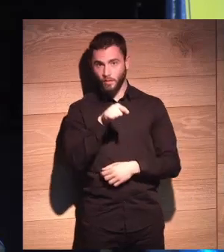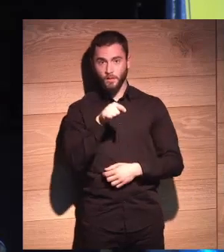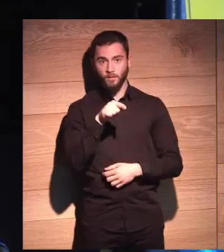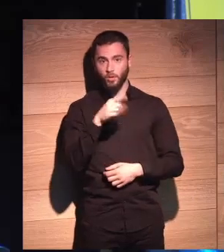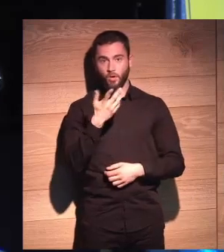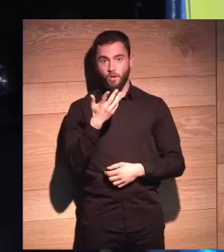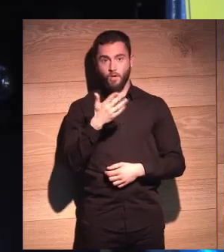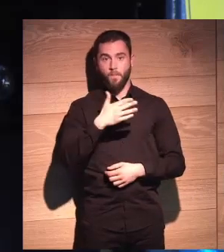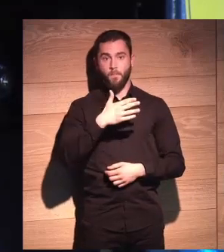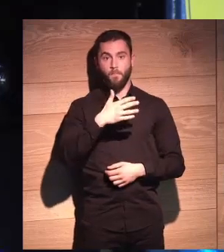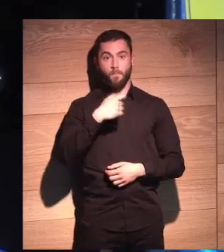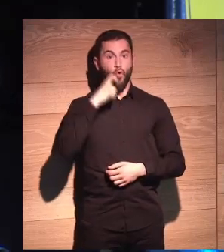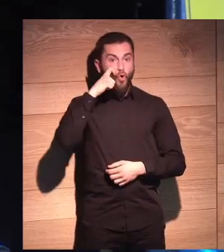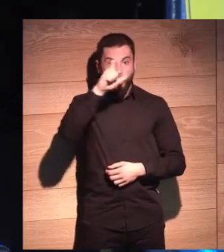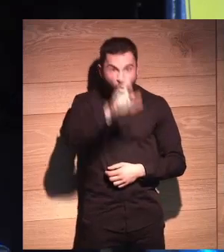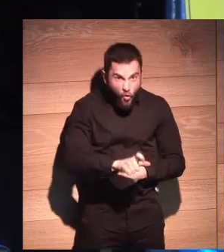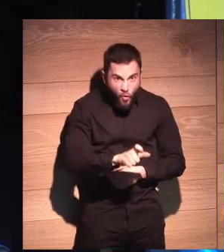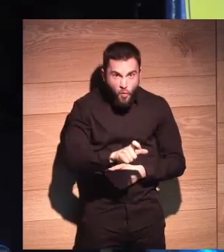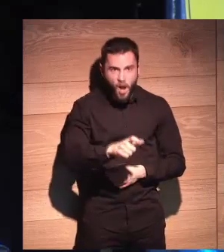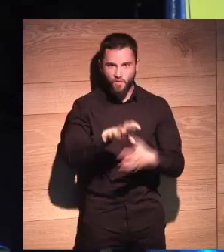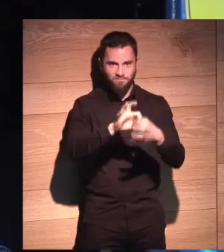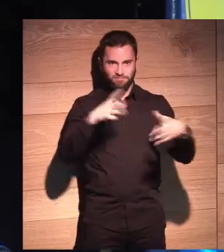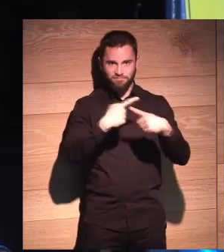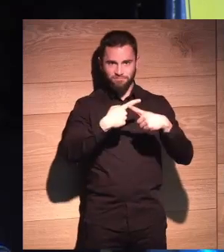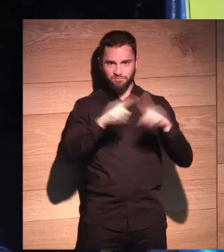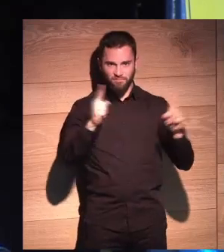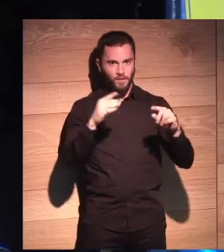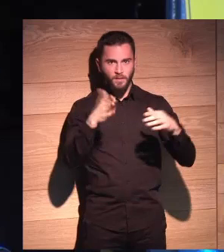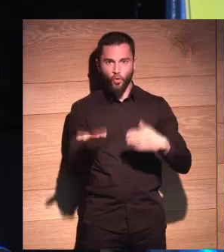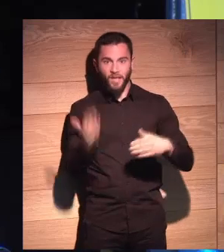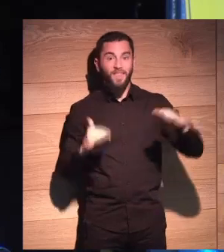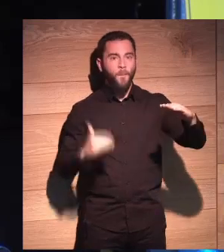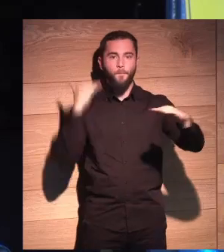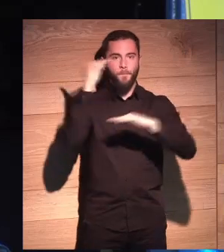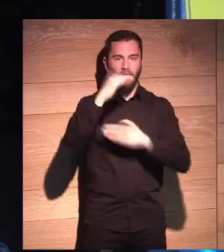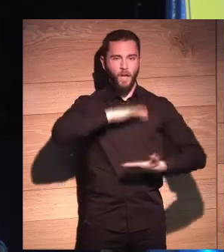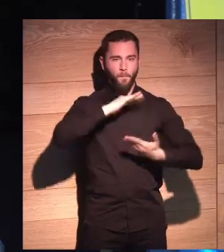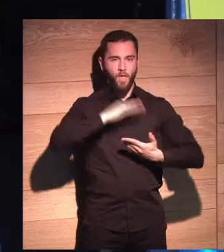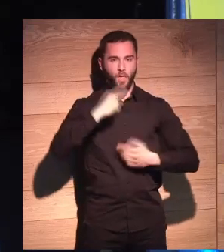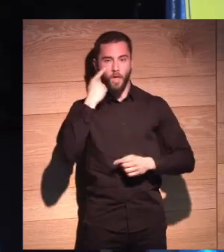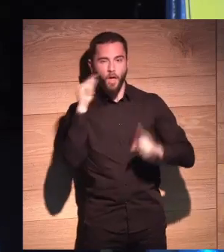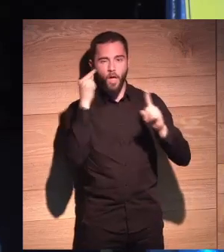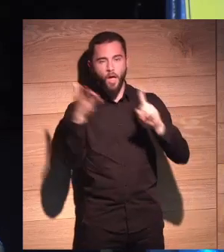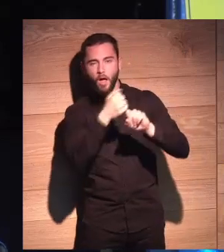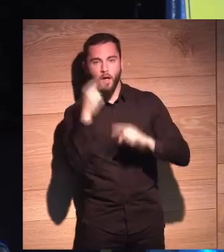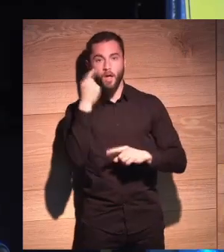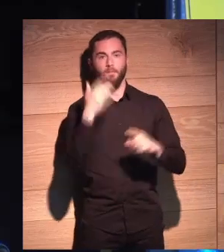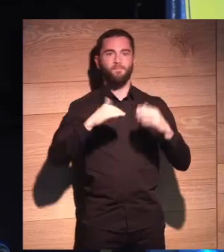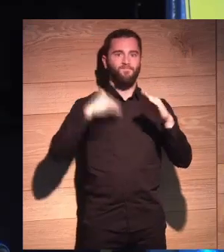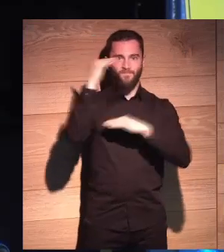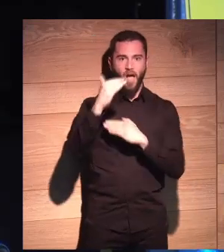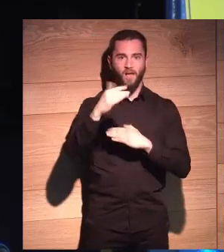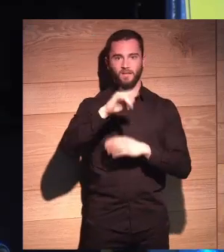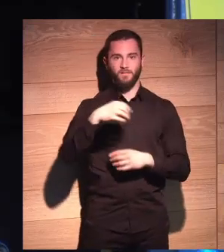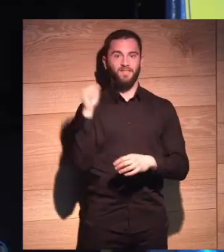no era propia de un ser humano, trascendía realmente la capacidad, la intuición de lo que